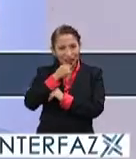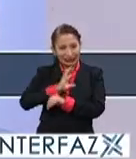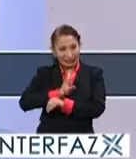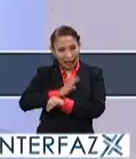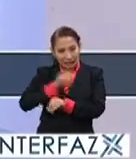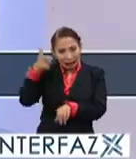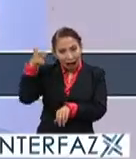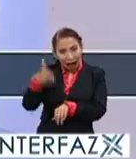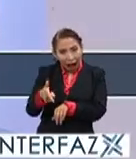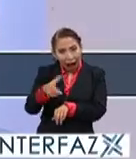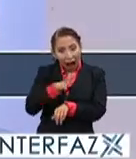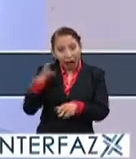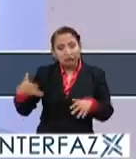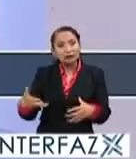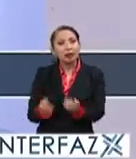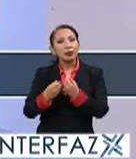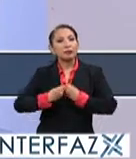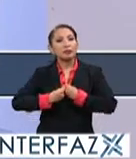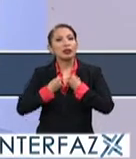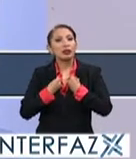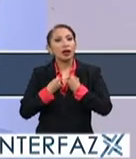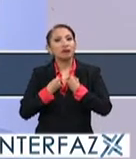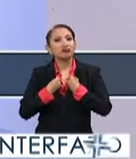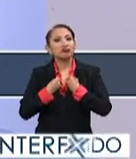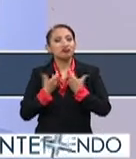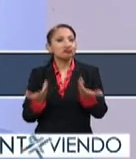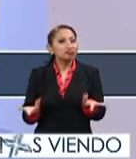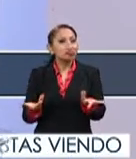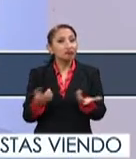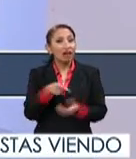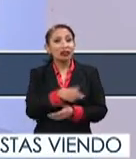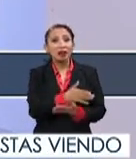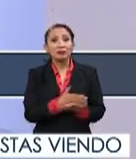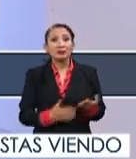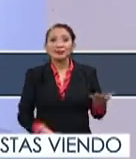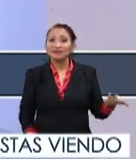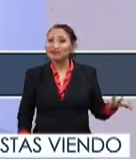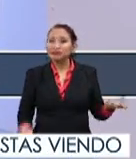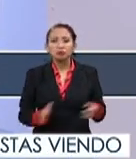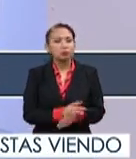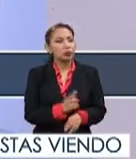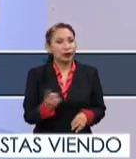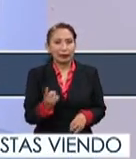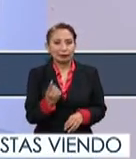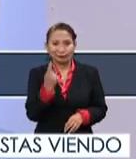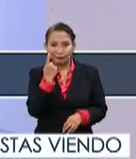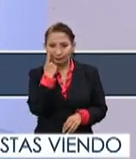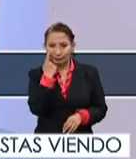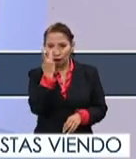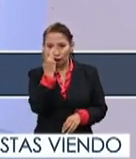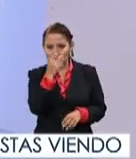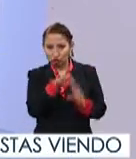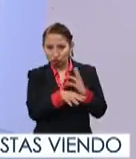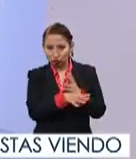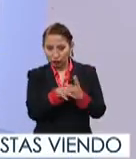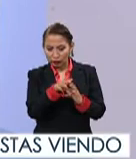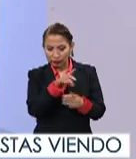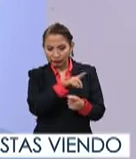que son detectados con cáncer logran vencer esta enfermedad. Y bueno, esto se debe a dos